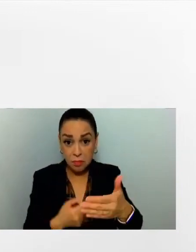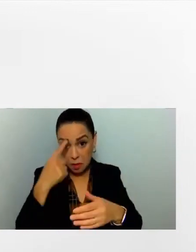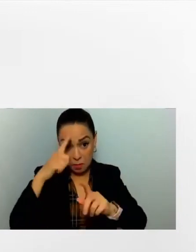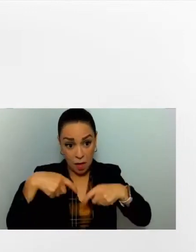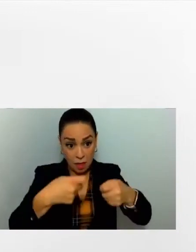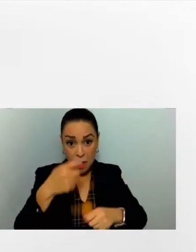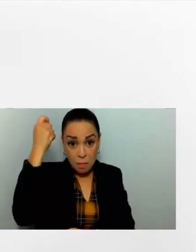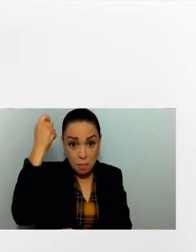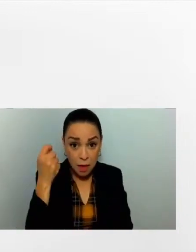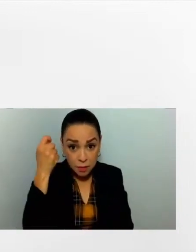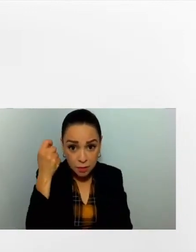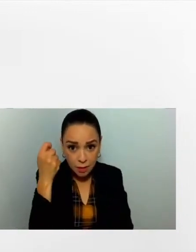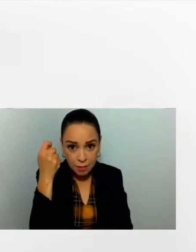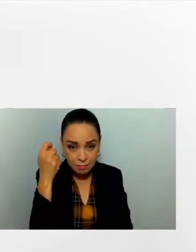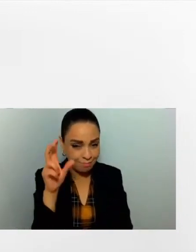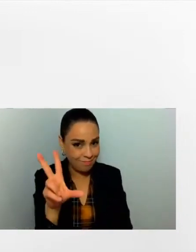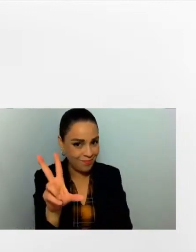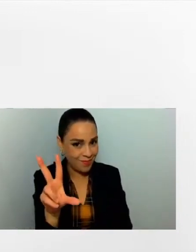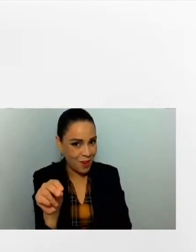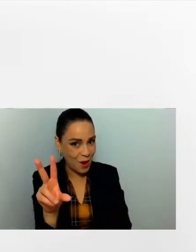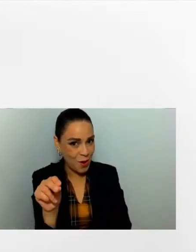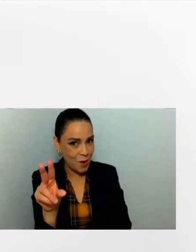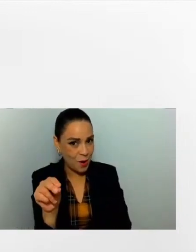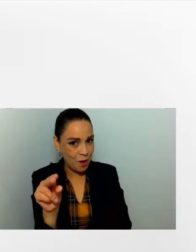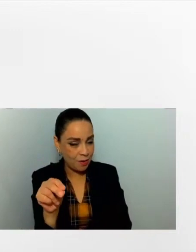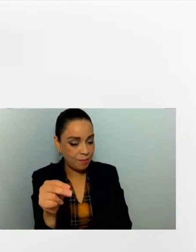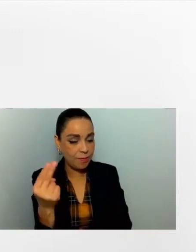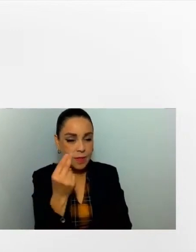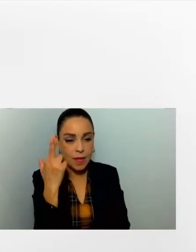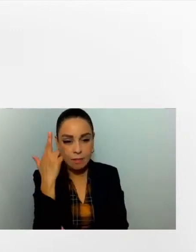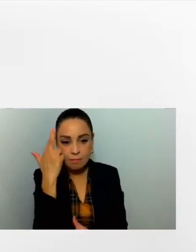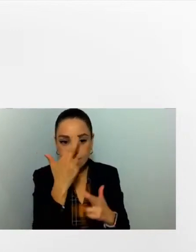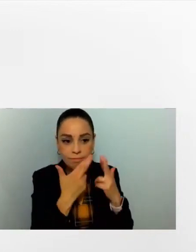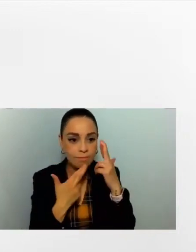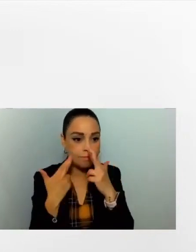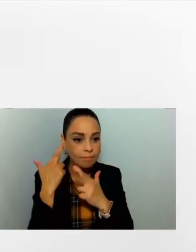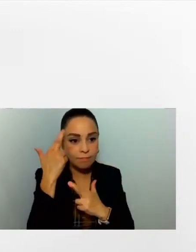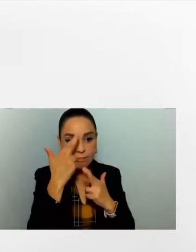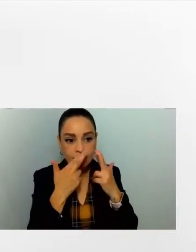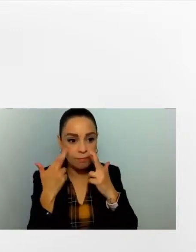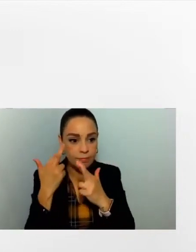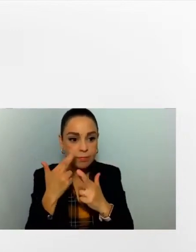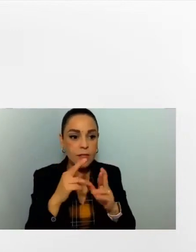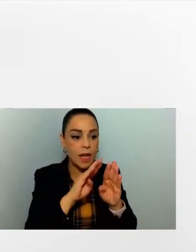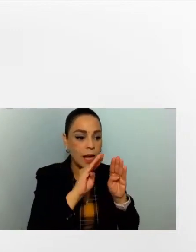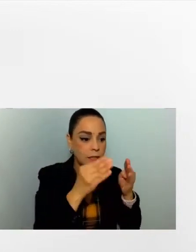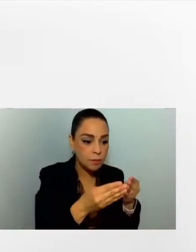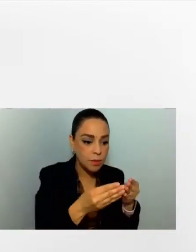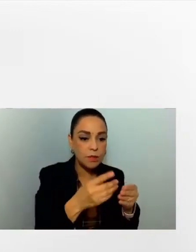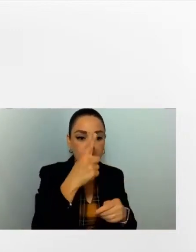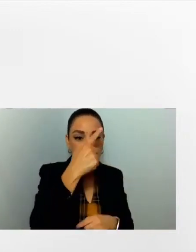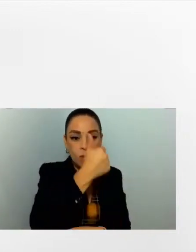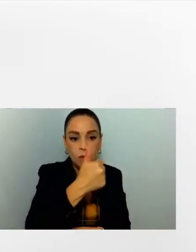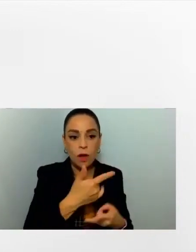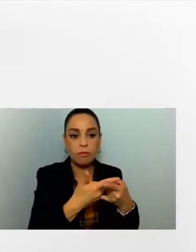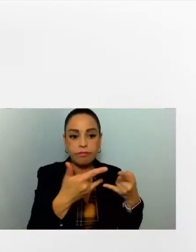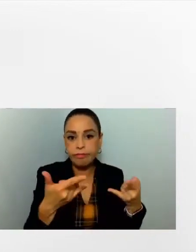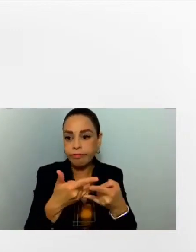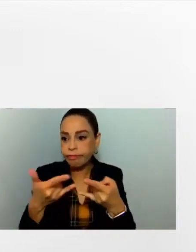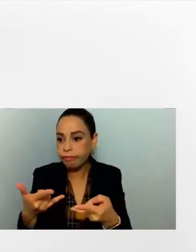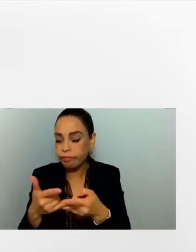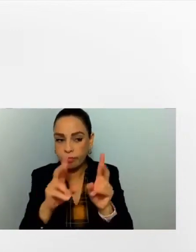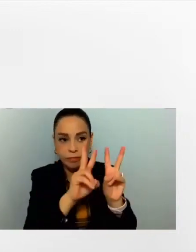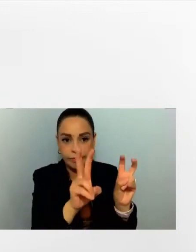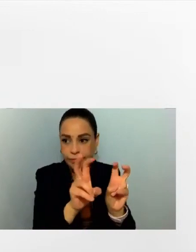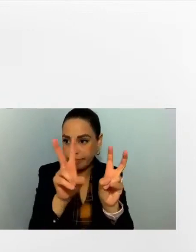alimenticia, sino que se debe de tomar en cuenta las circunstancias particulares de cada caso. Así como las